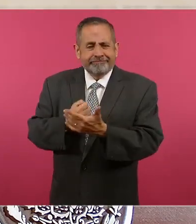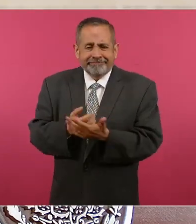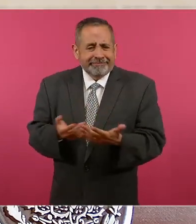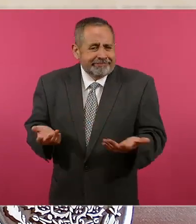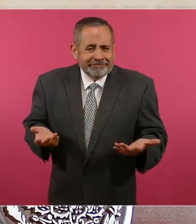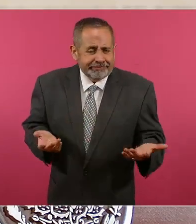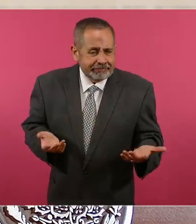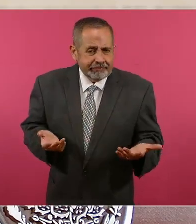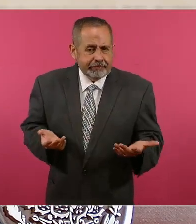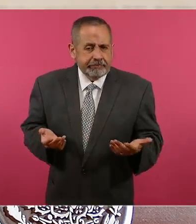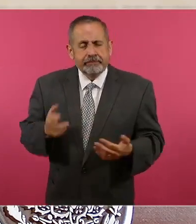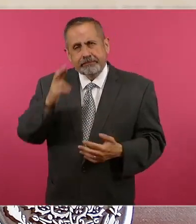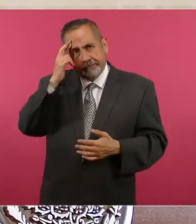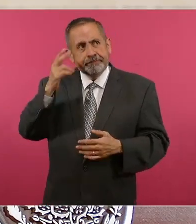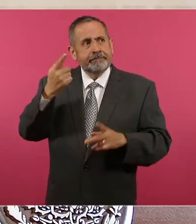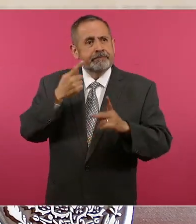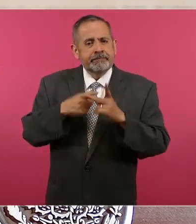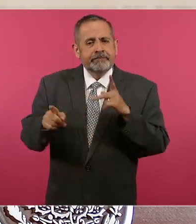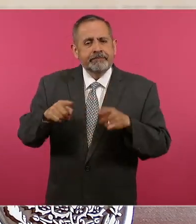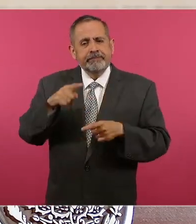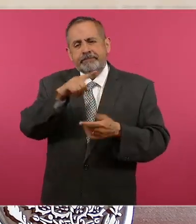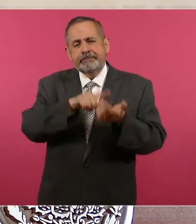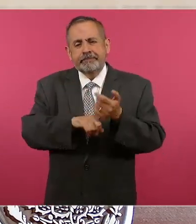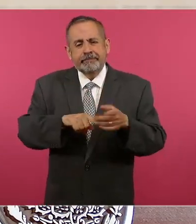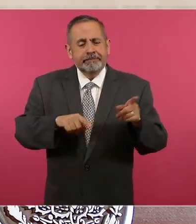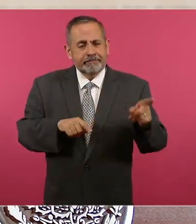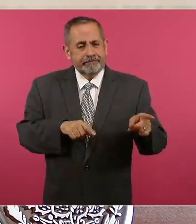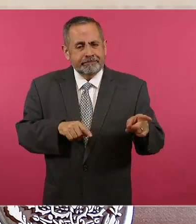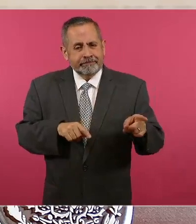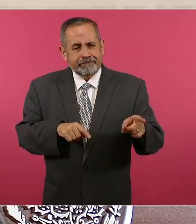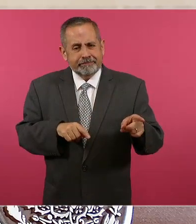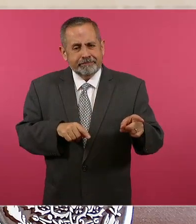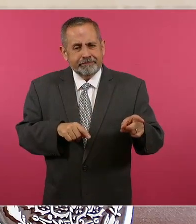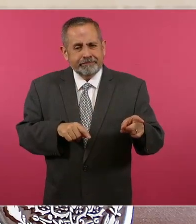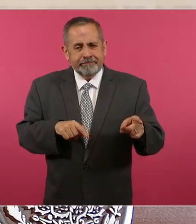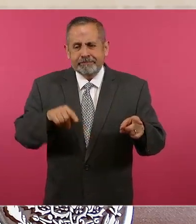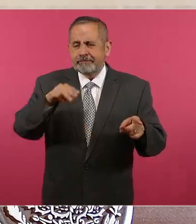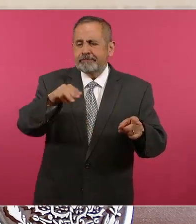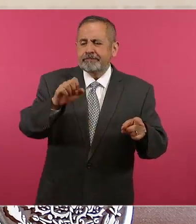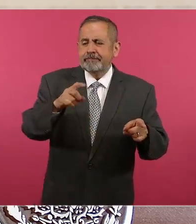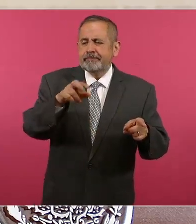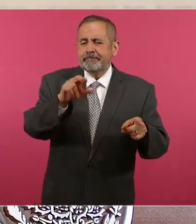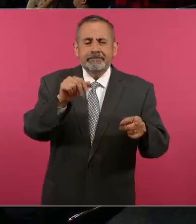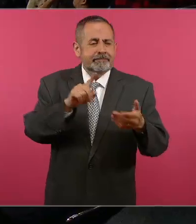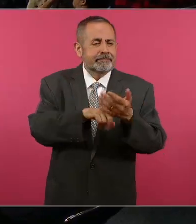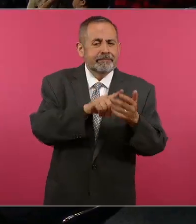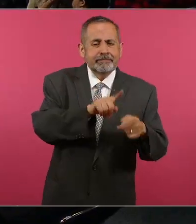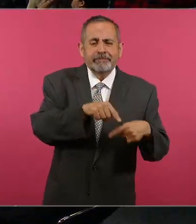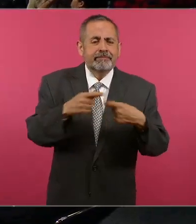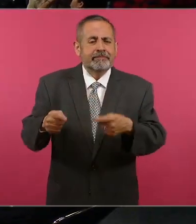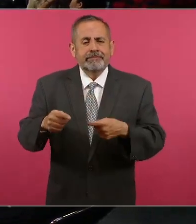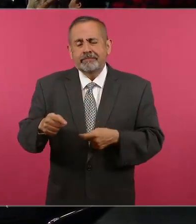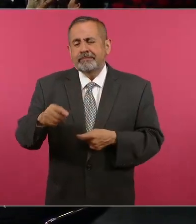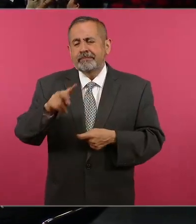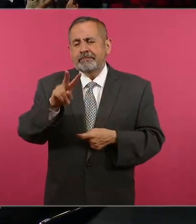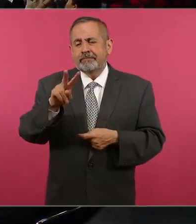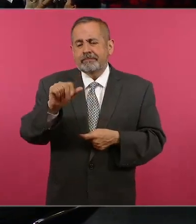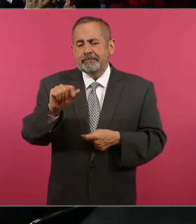que inician en Madera, las luchas de Genaro Vázquez,